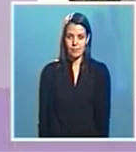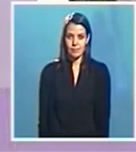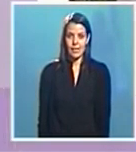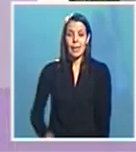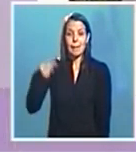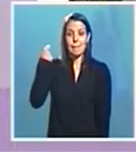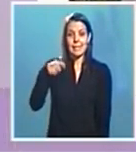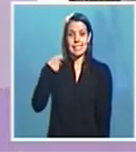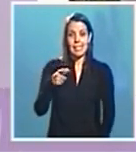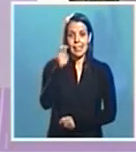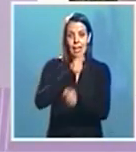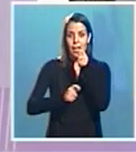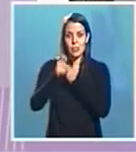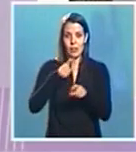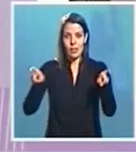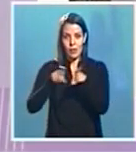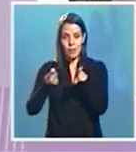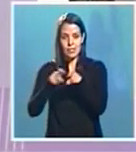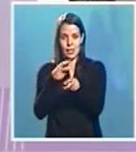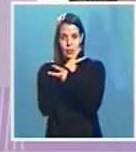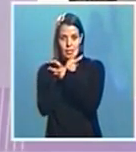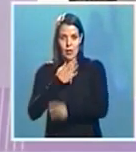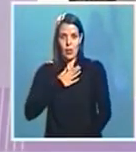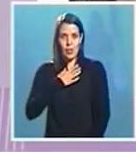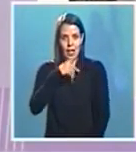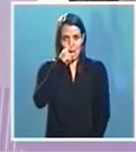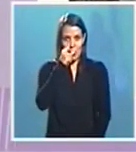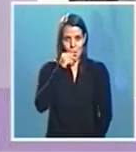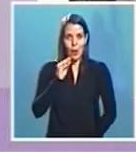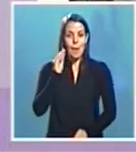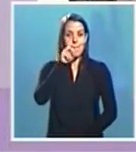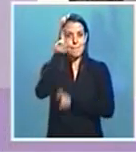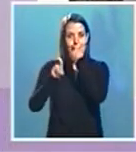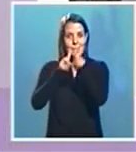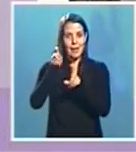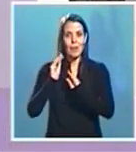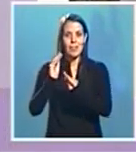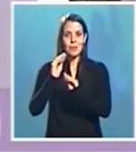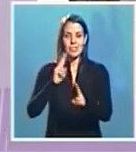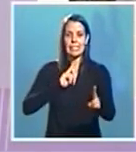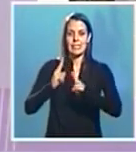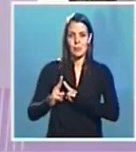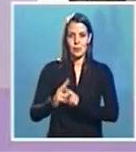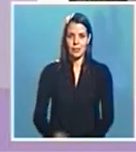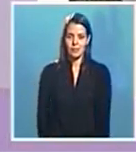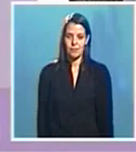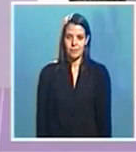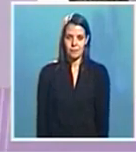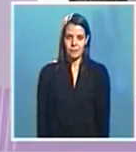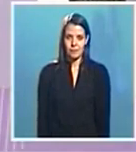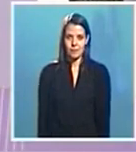O presidente da Asociación de Hostaleiros da provincia dá resposta aos plantexamentos de empresarios do sector.